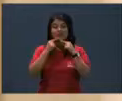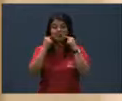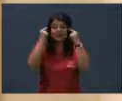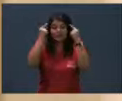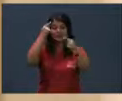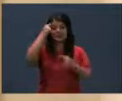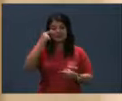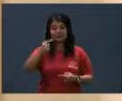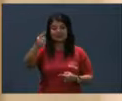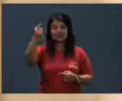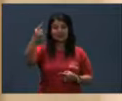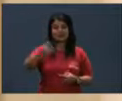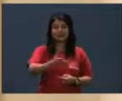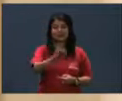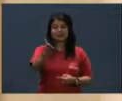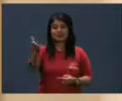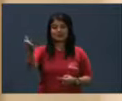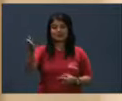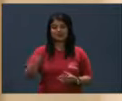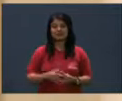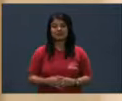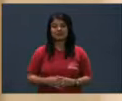Feliz día para todos ustedes.